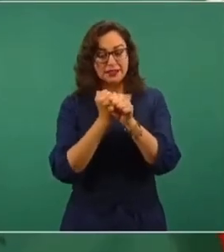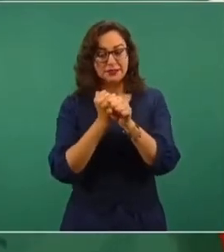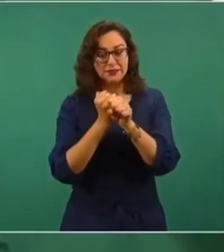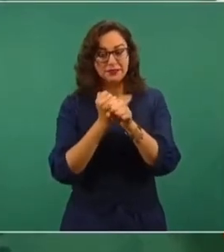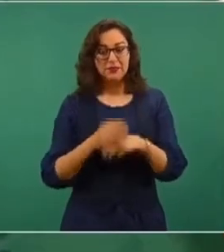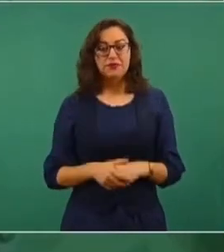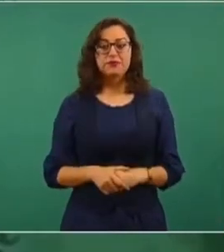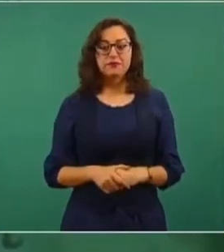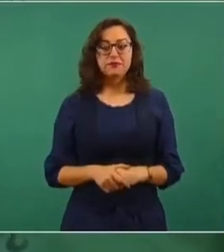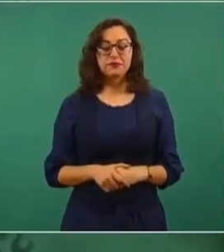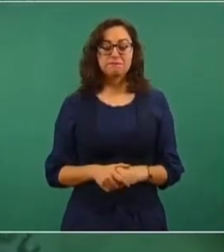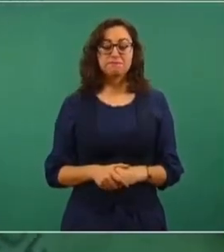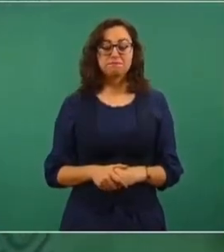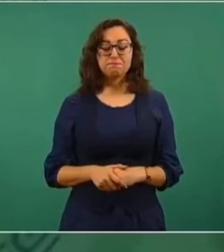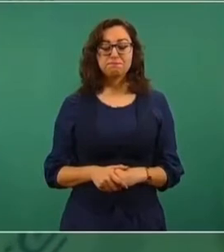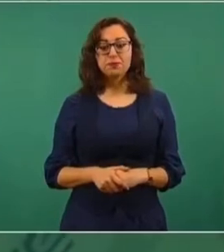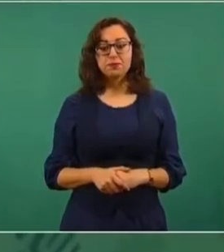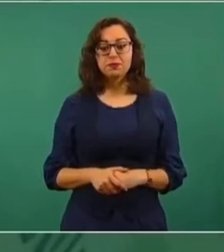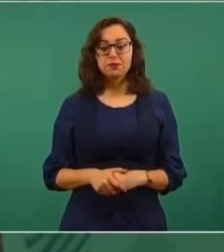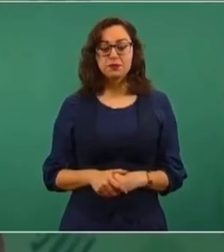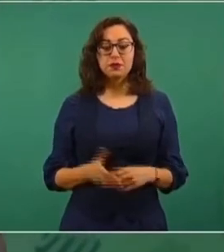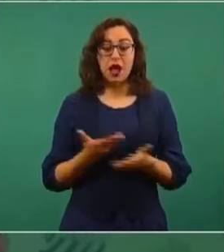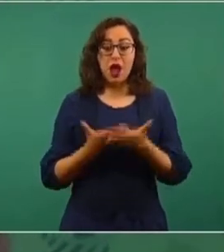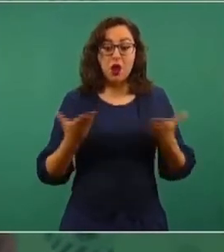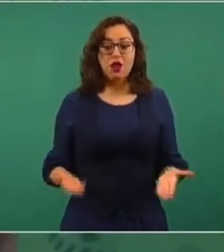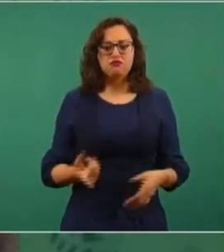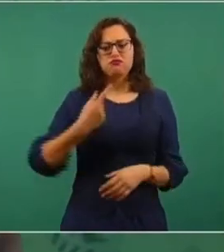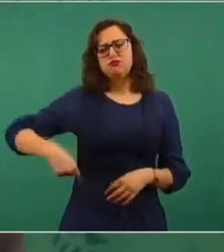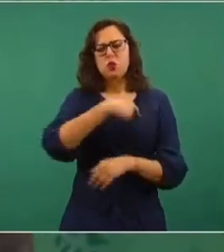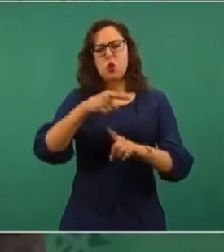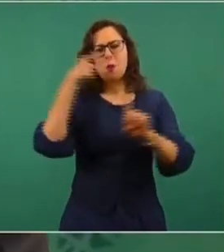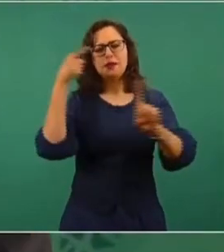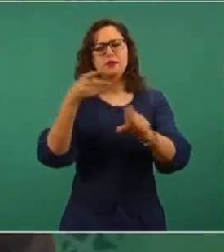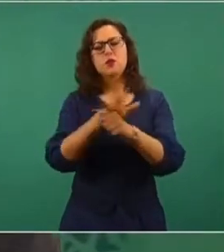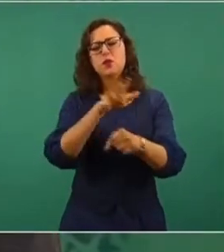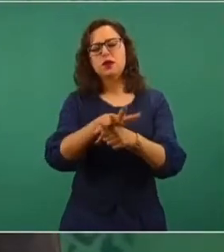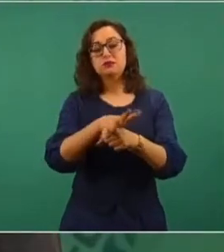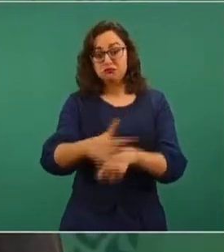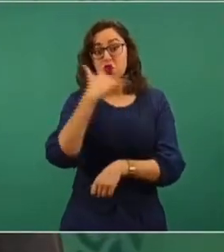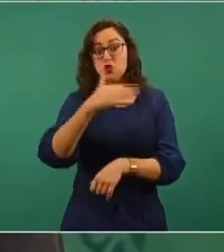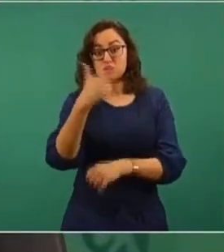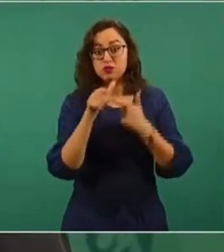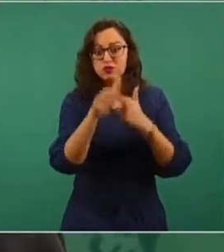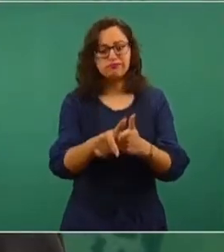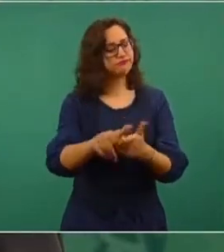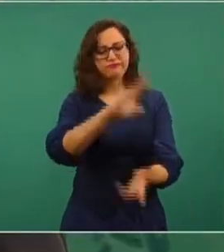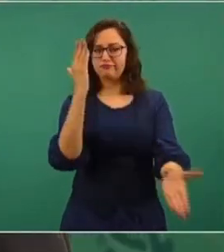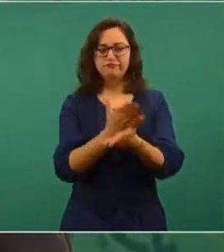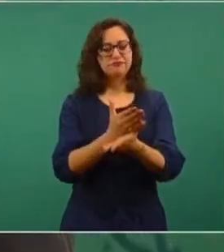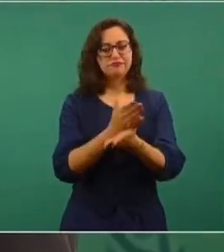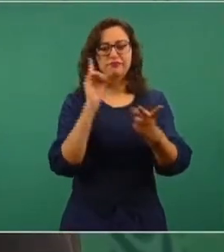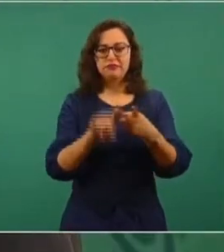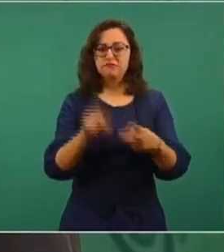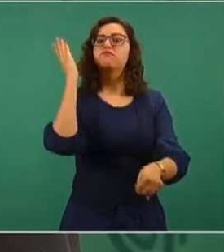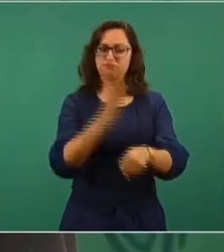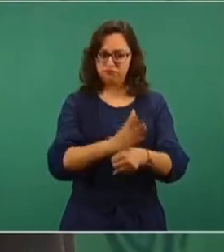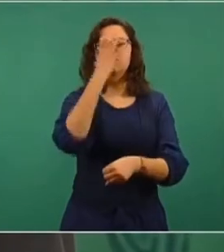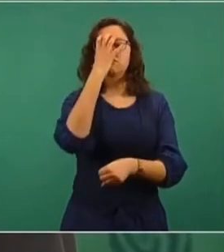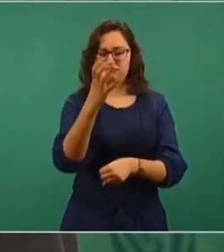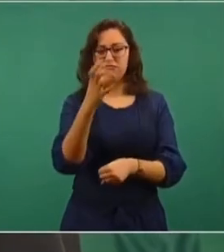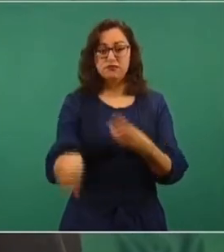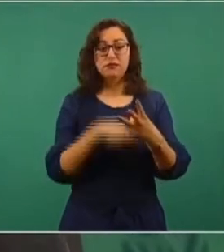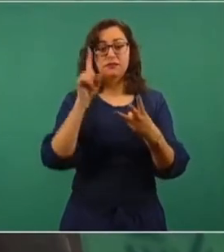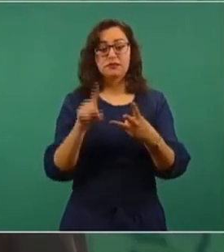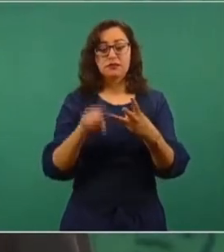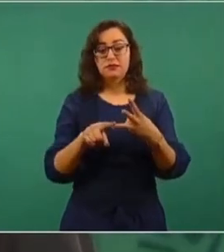Y el propósito nuestro ha sido no permitir la corrupción, no permitir la incumulidad y